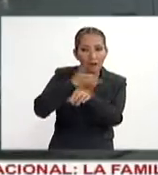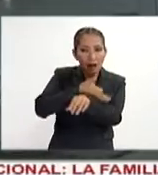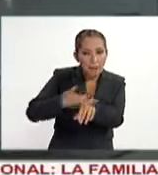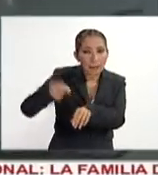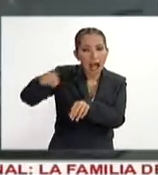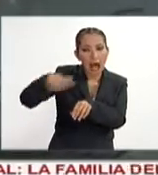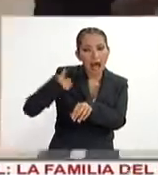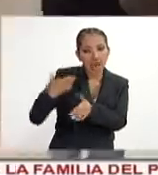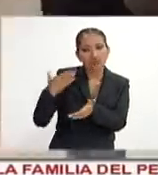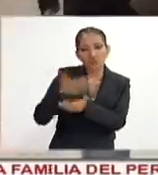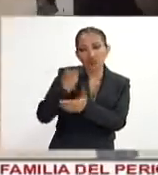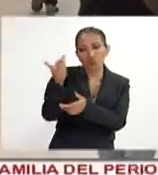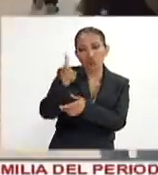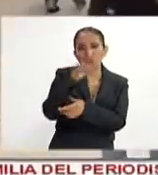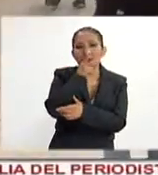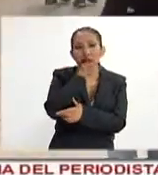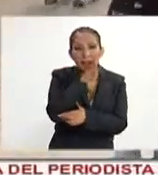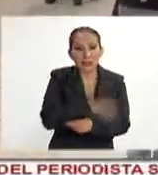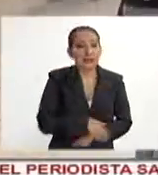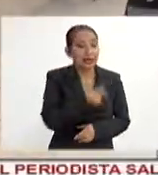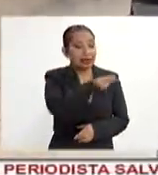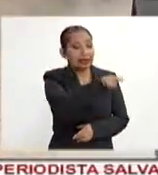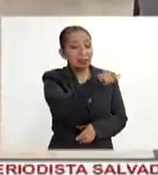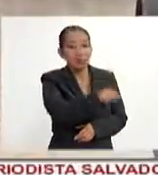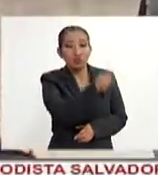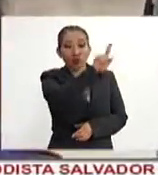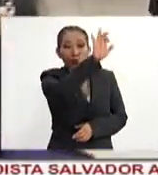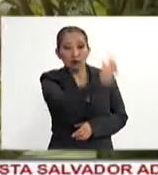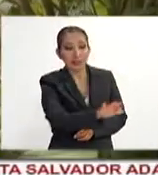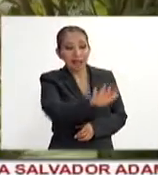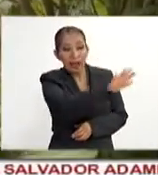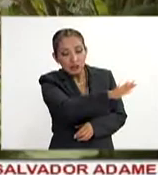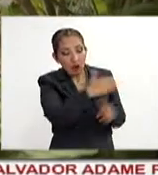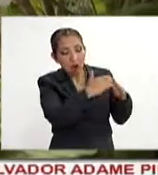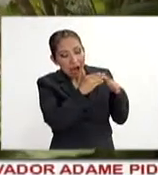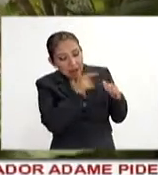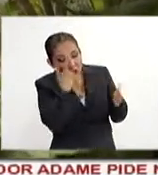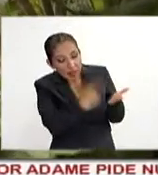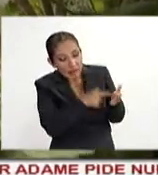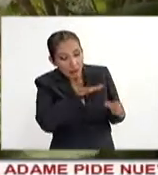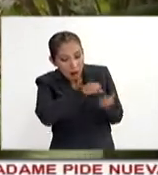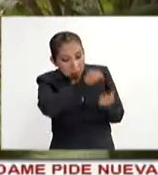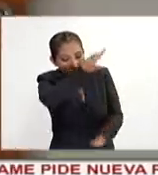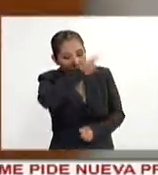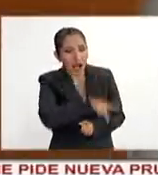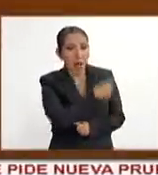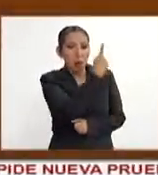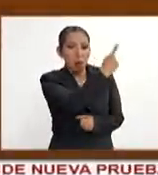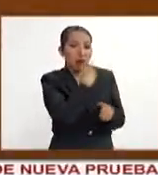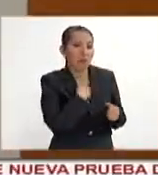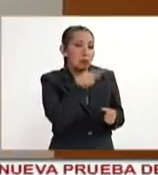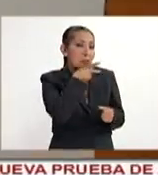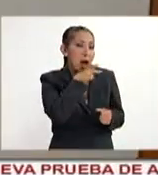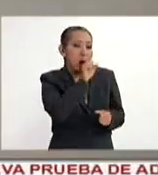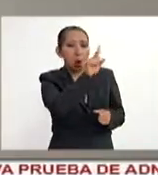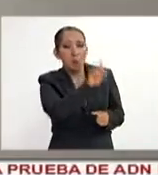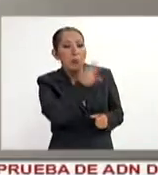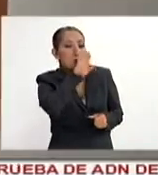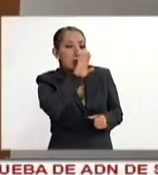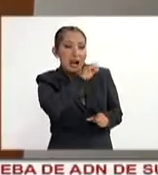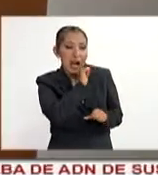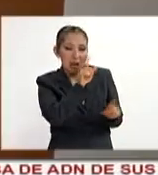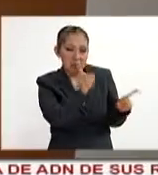cuentan con la presencia de ambos padres. 17.1% son hogares monoparentales o presencia de uno